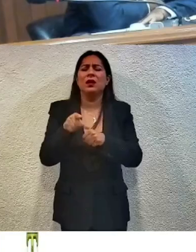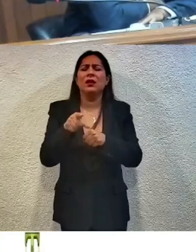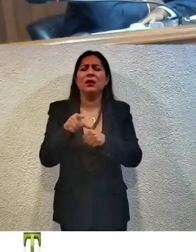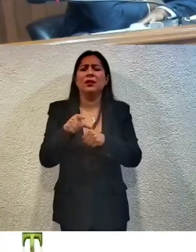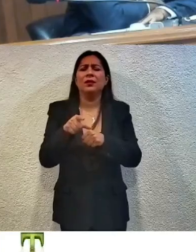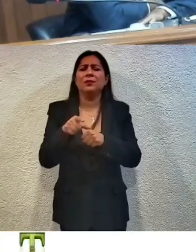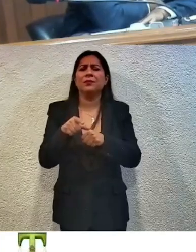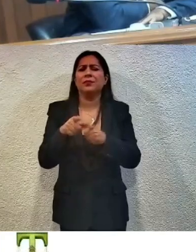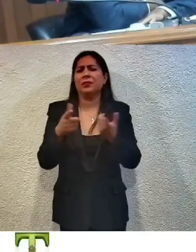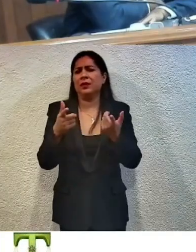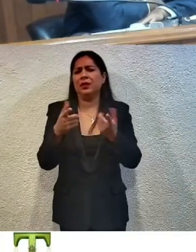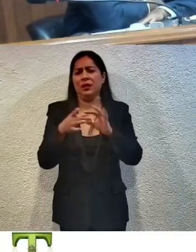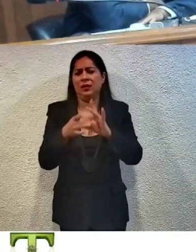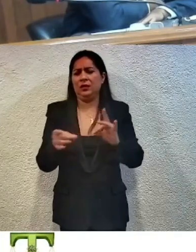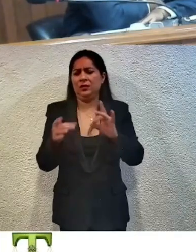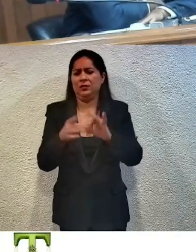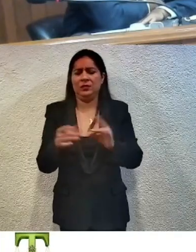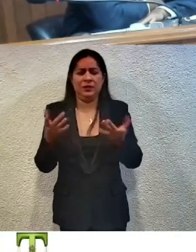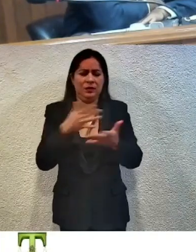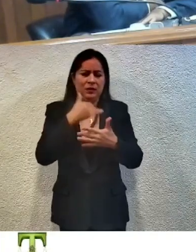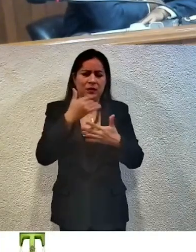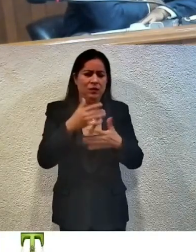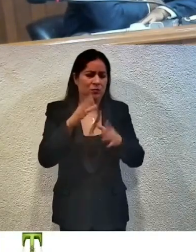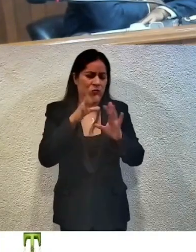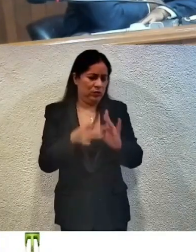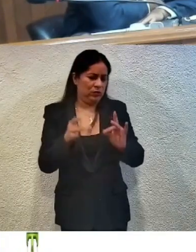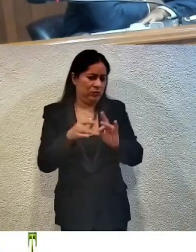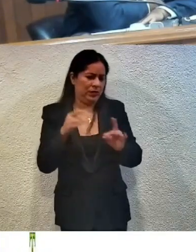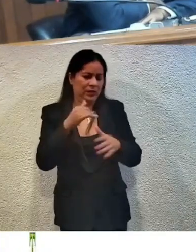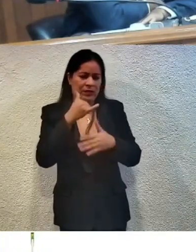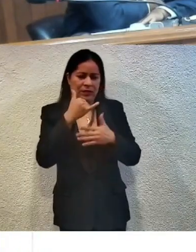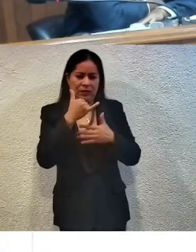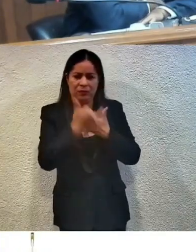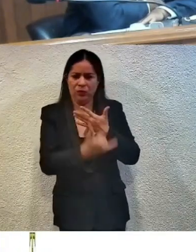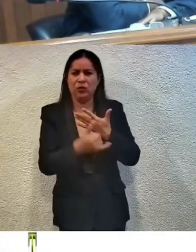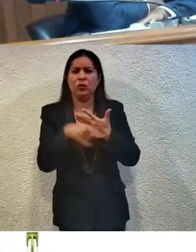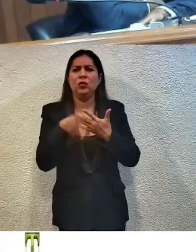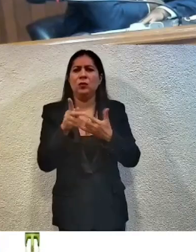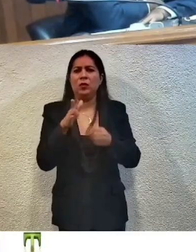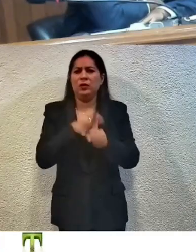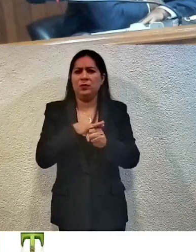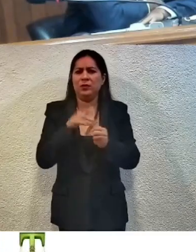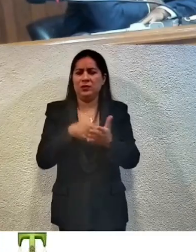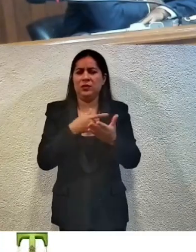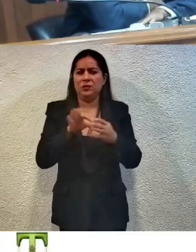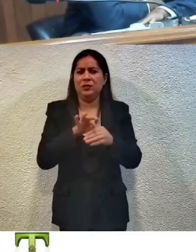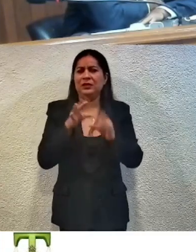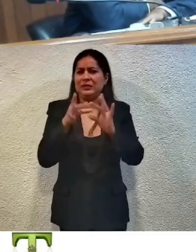la jurisprudencia que no cita el proyecto y que cita el órgano administrativo electoral?